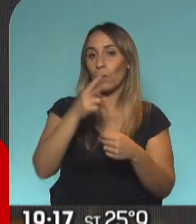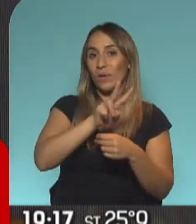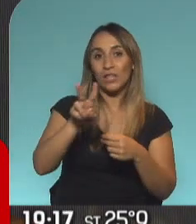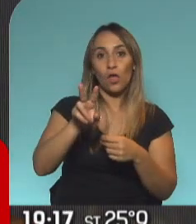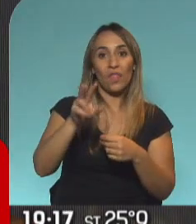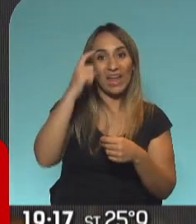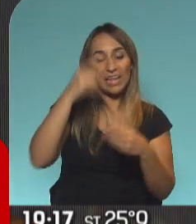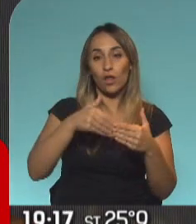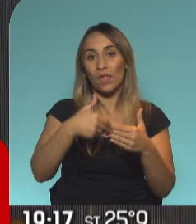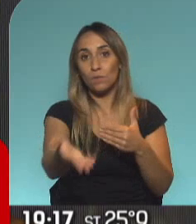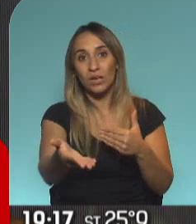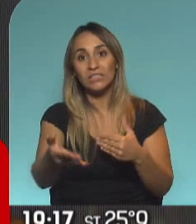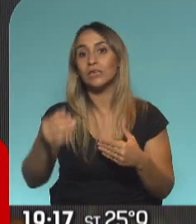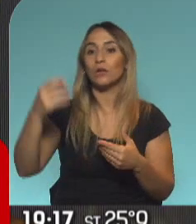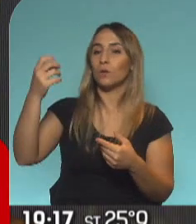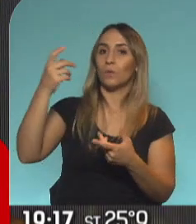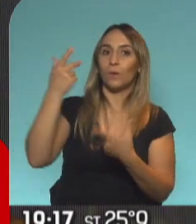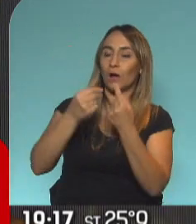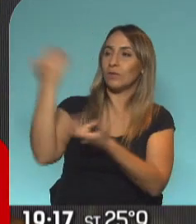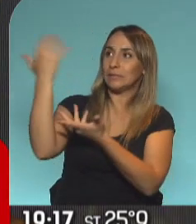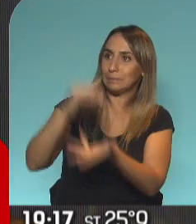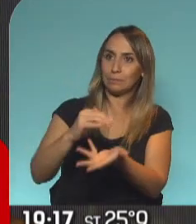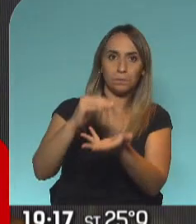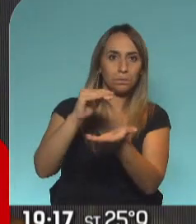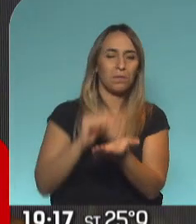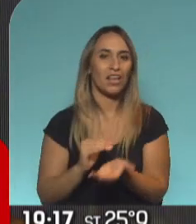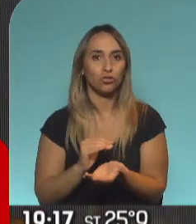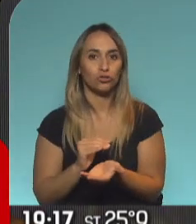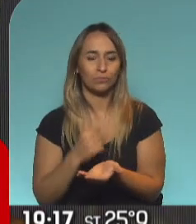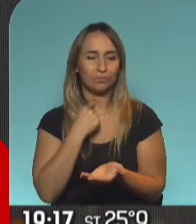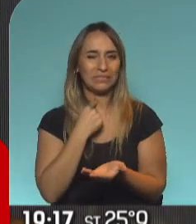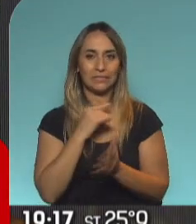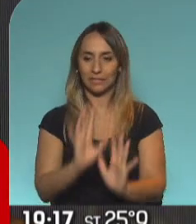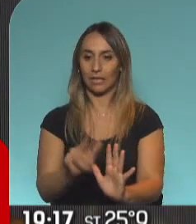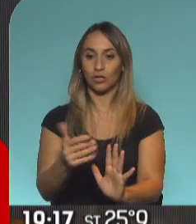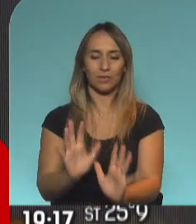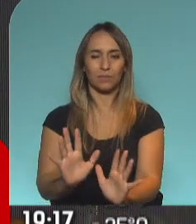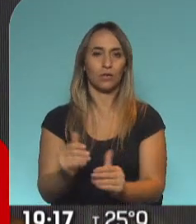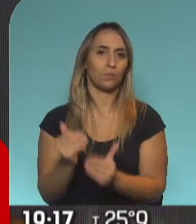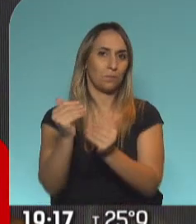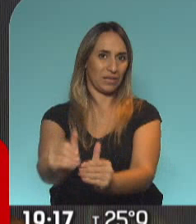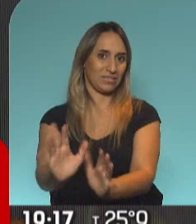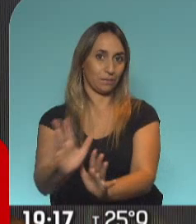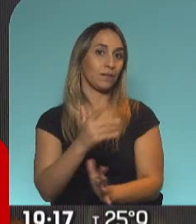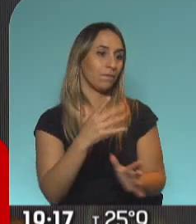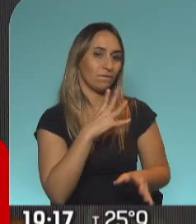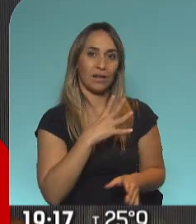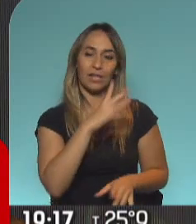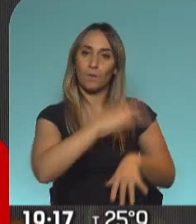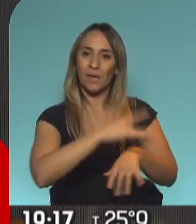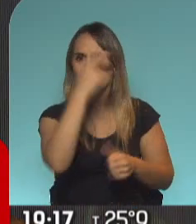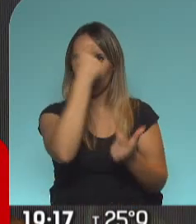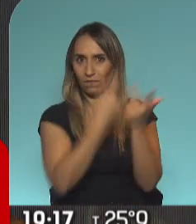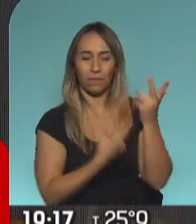estas 100 vacunas que le iban a dedicar, dice, bueno, no, la verdad que no, porque todavía tenemos que vacunar personal de salud. Y lo otro que pasa es